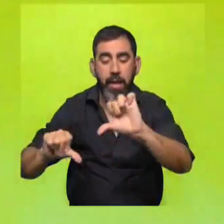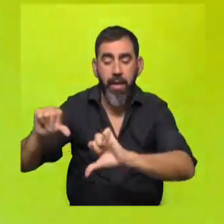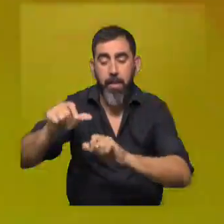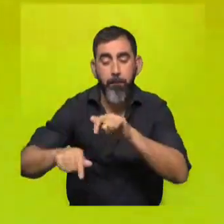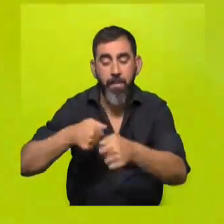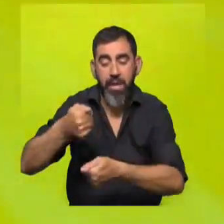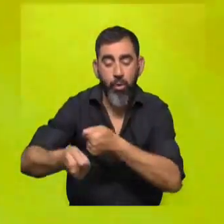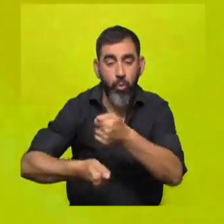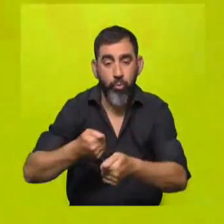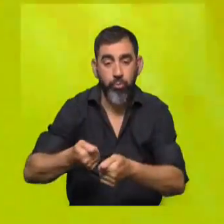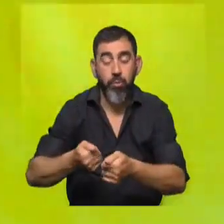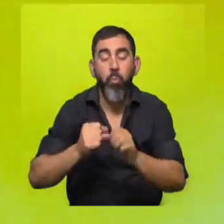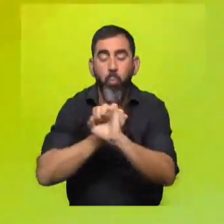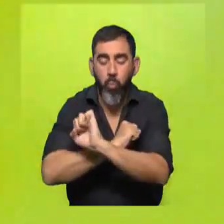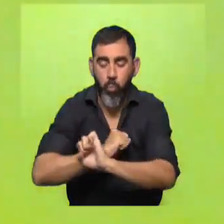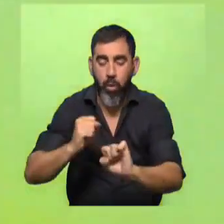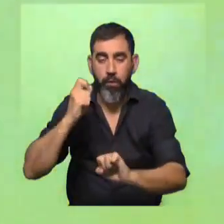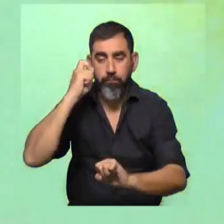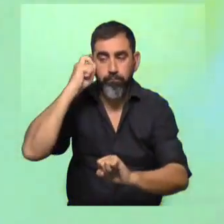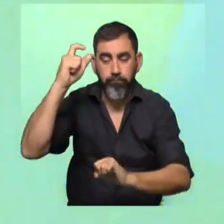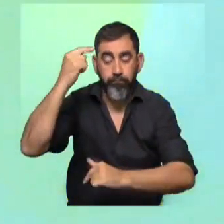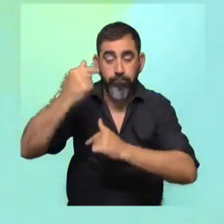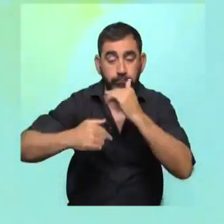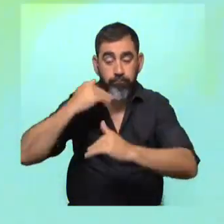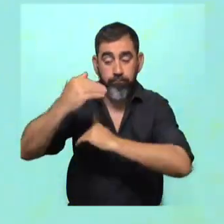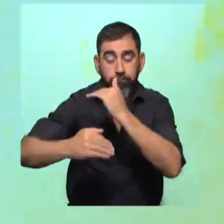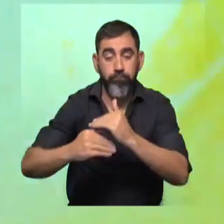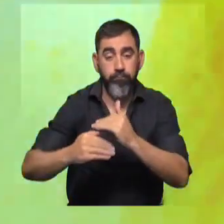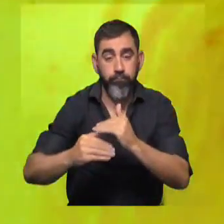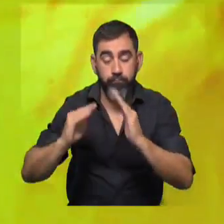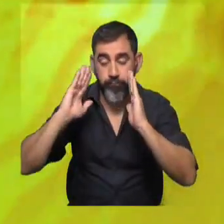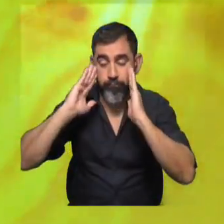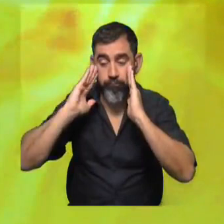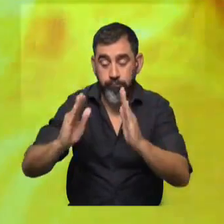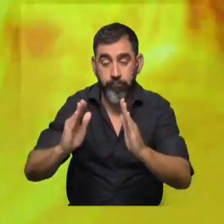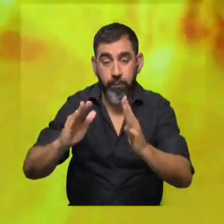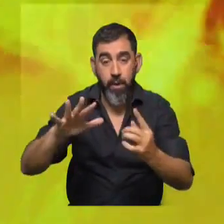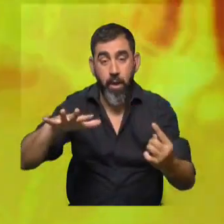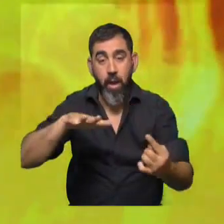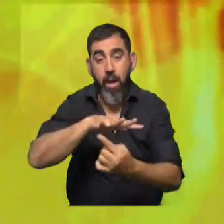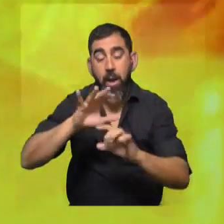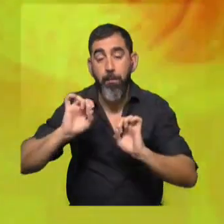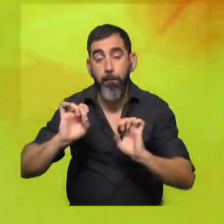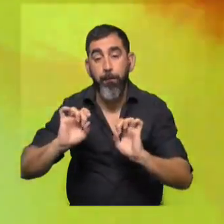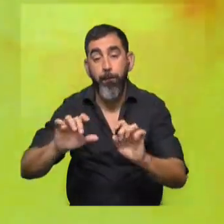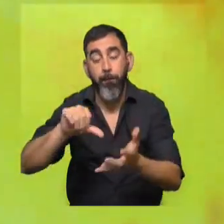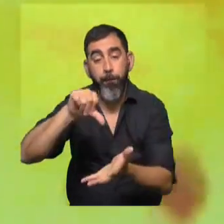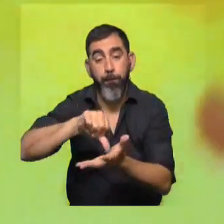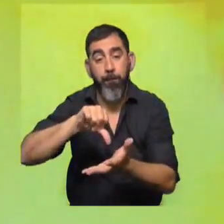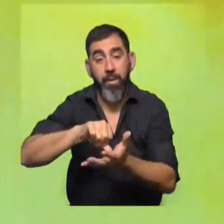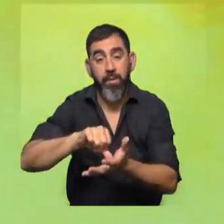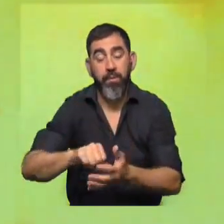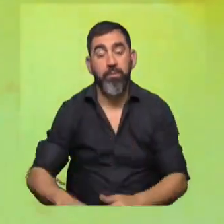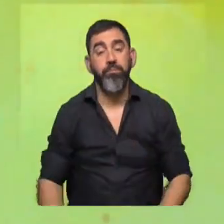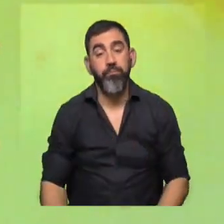Esto permite que se desarrollen investigaciones que pueden entrar de lleno en el ambiente natural de nuestro país, en este caso